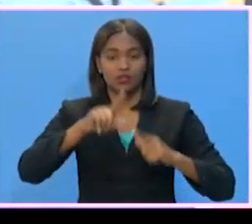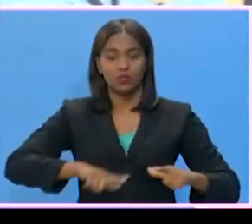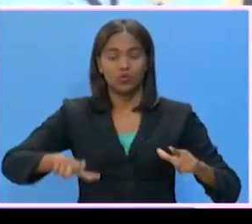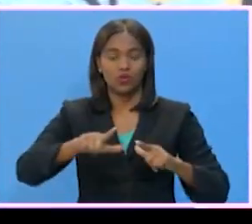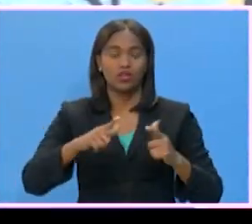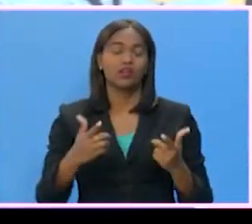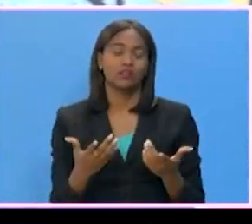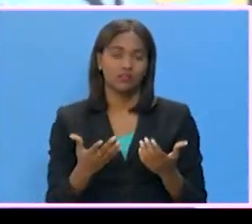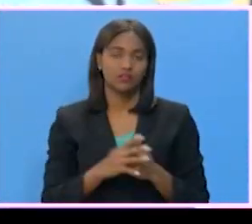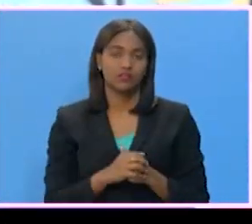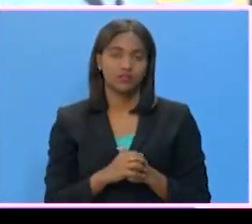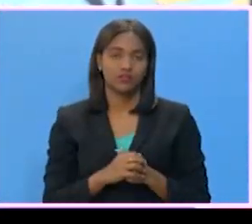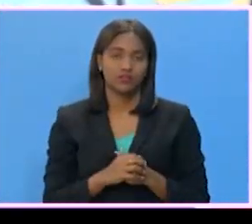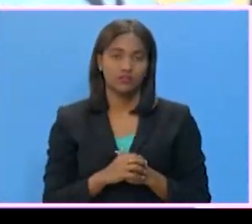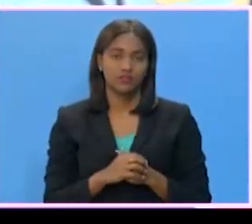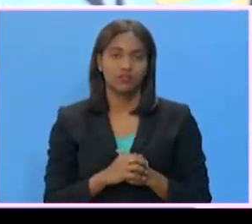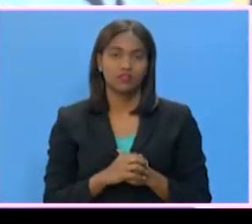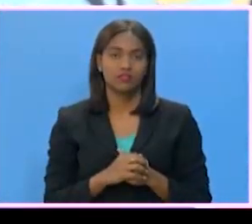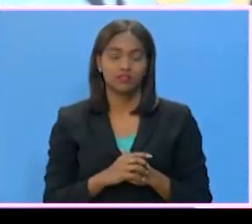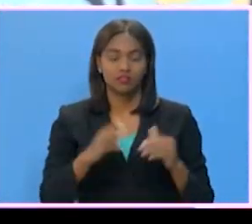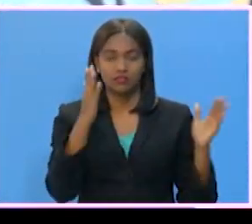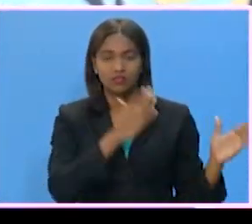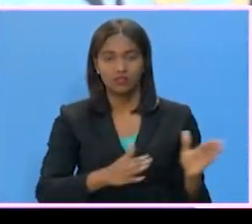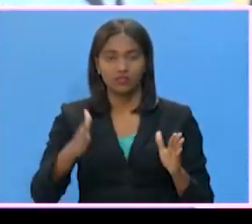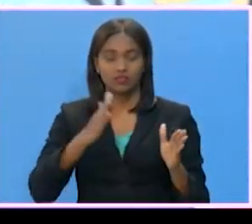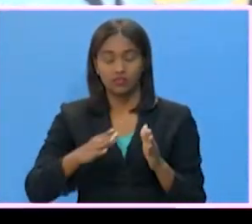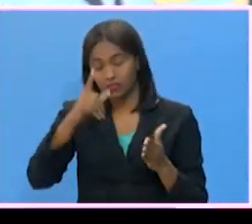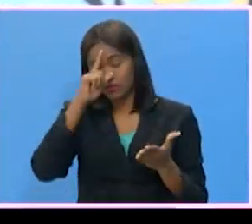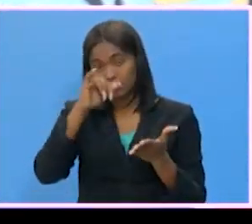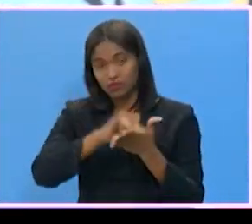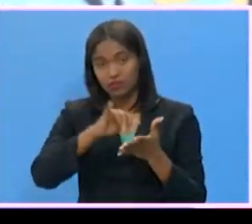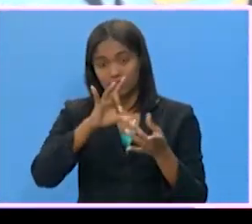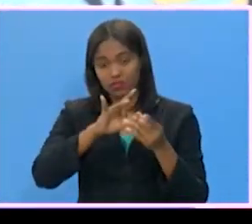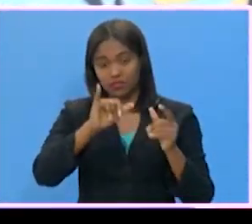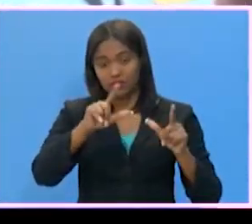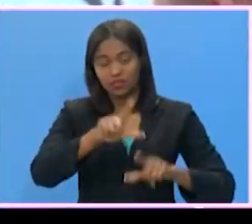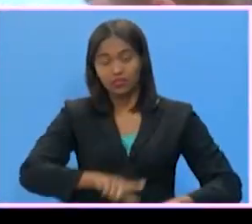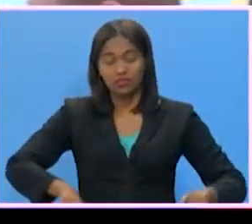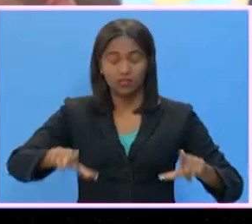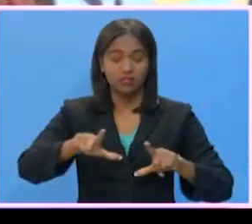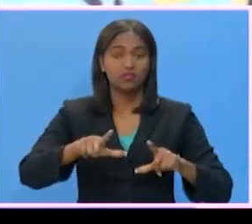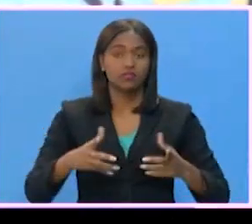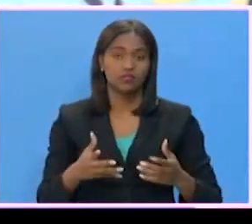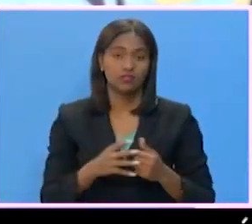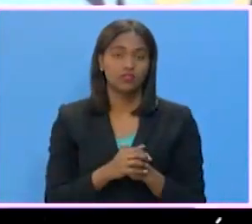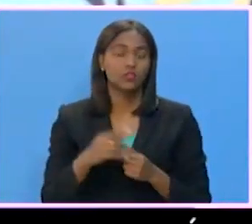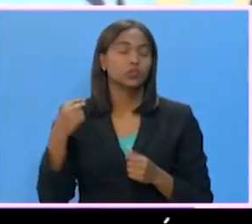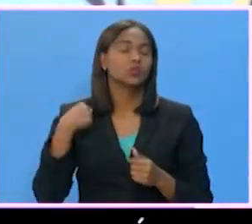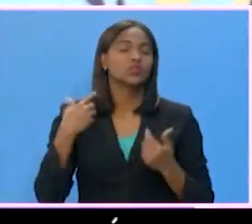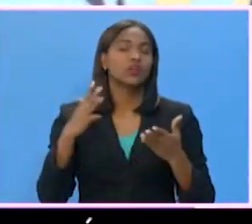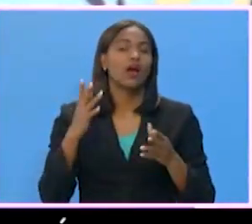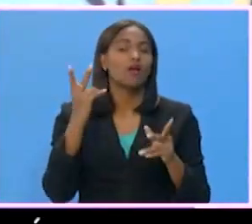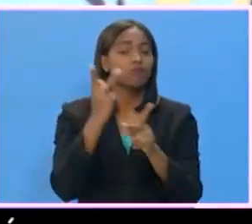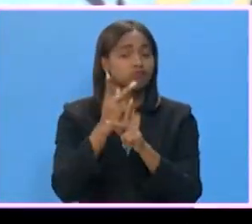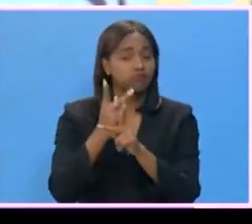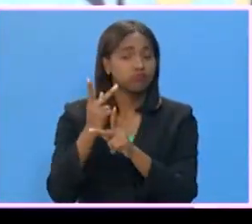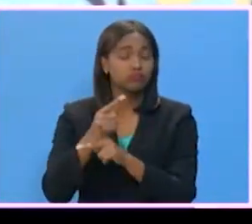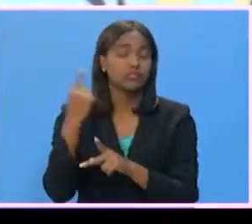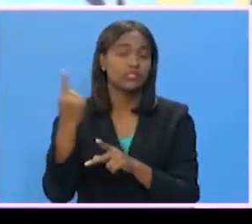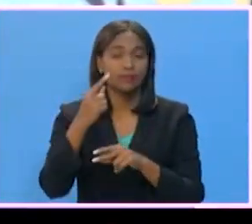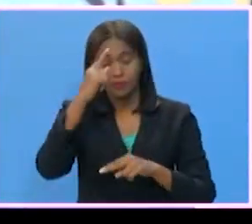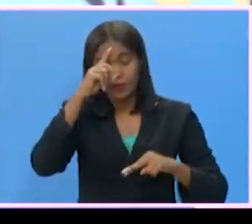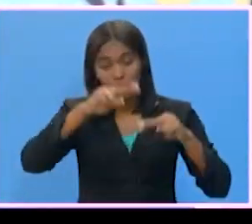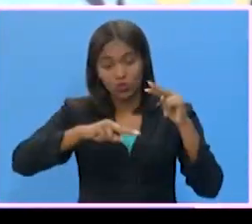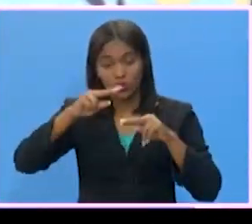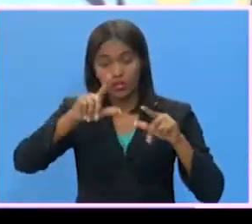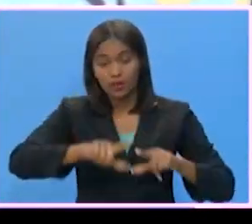pleno. El proceso de remozamiento del espacio. Hemos sido cuidadosos al construir